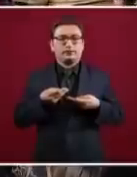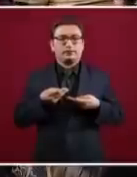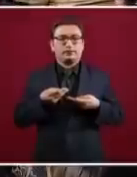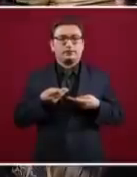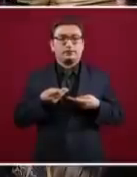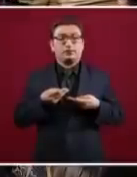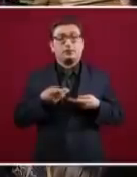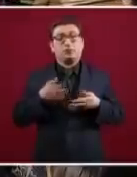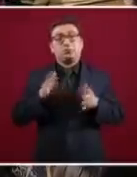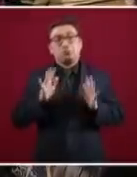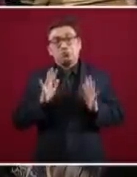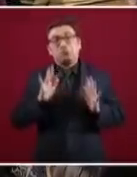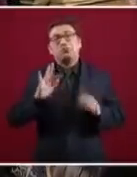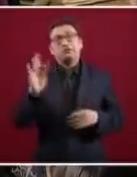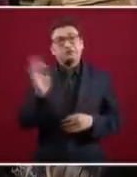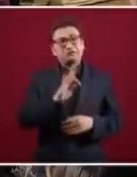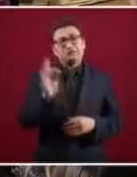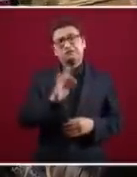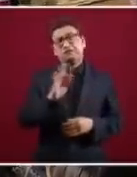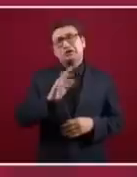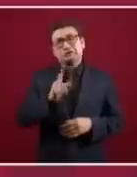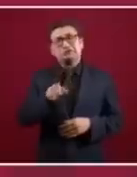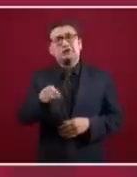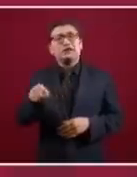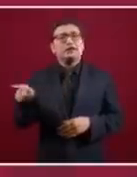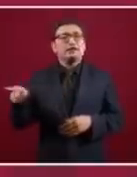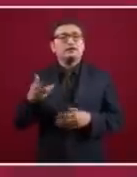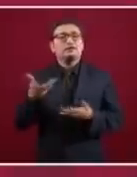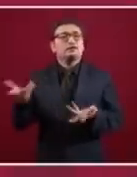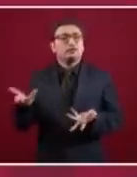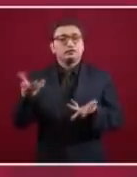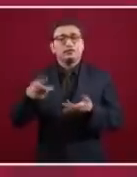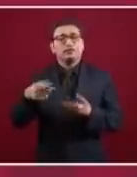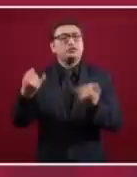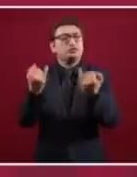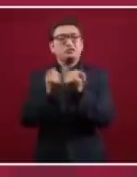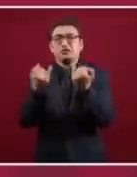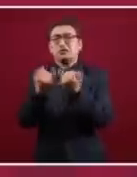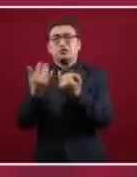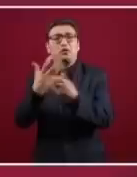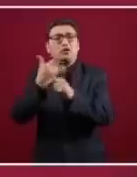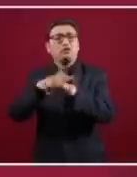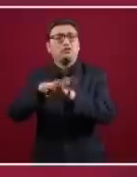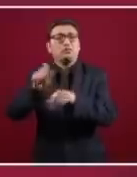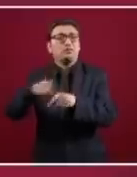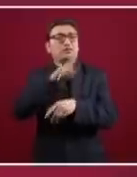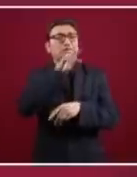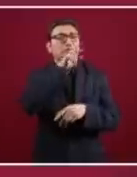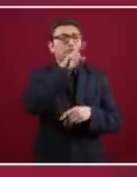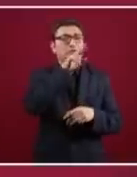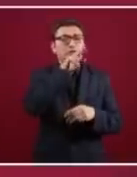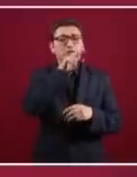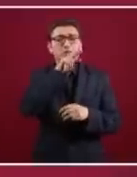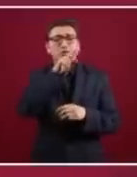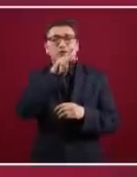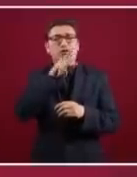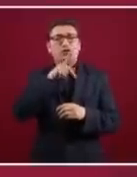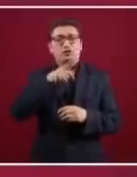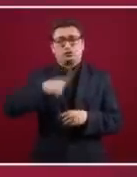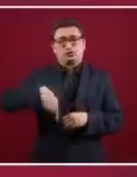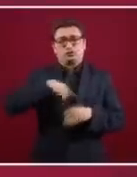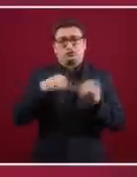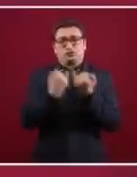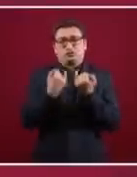muy probablemente estaban también con la misma preocupación nuestra